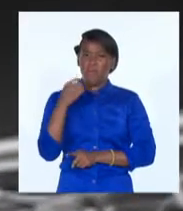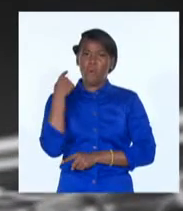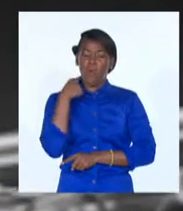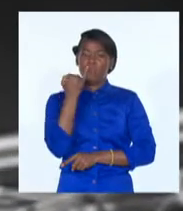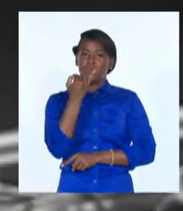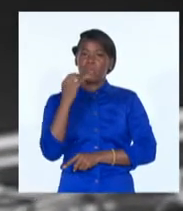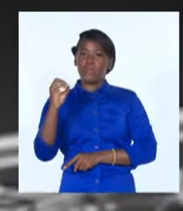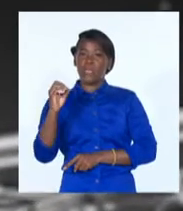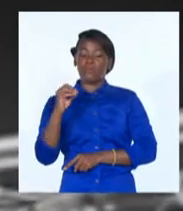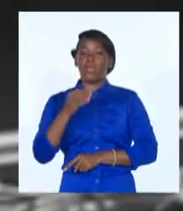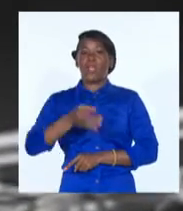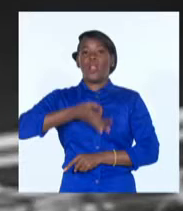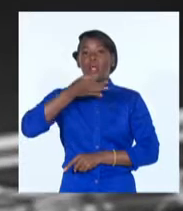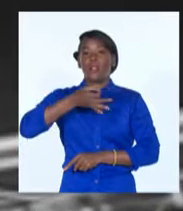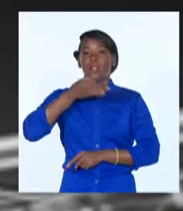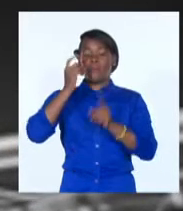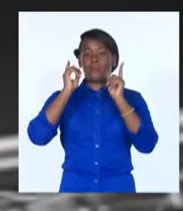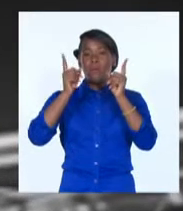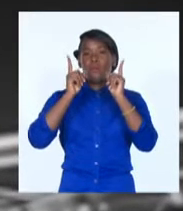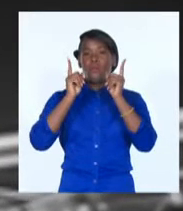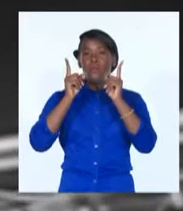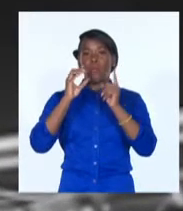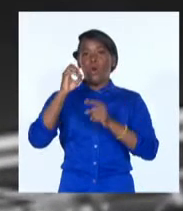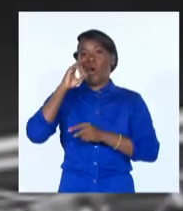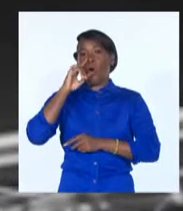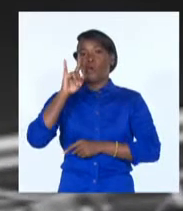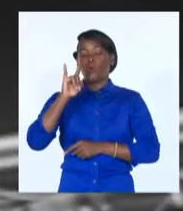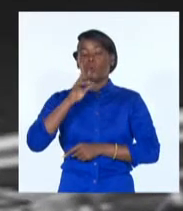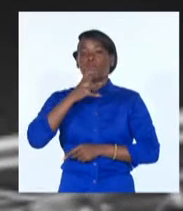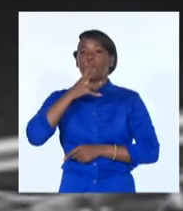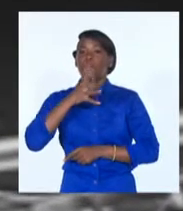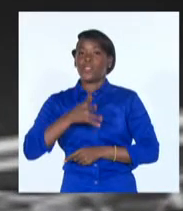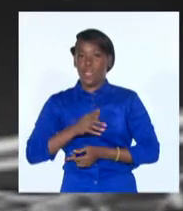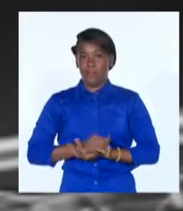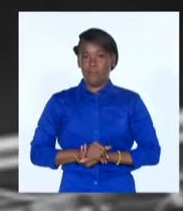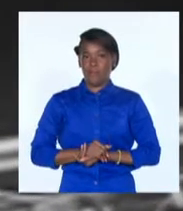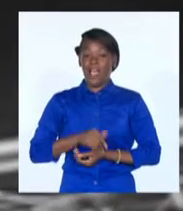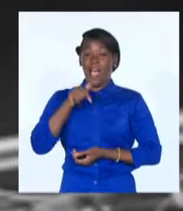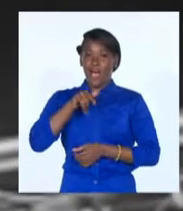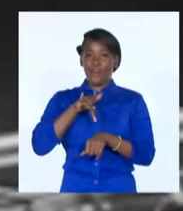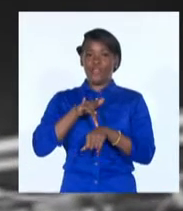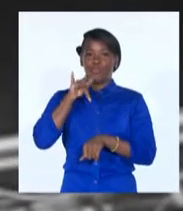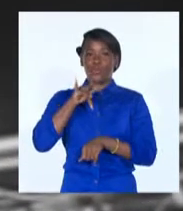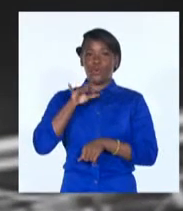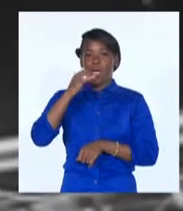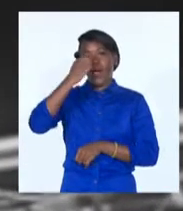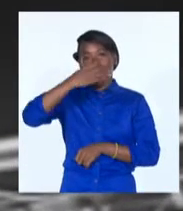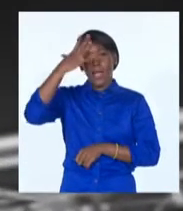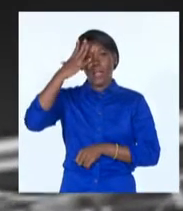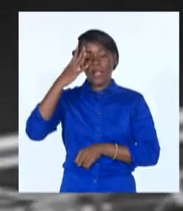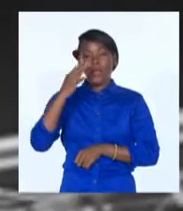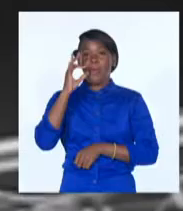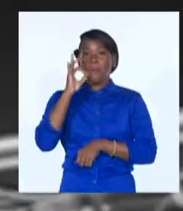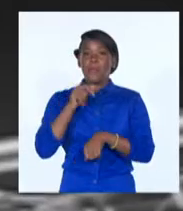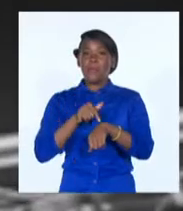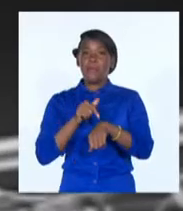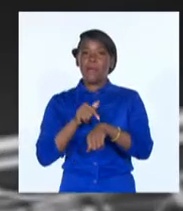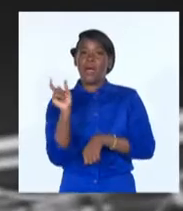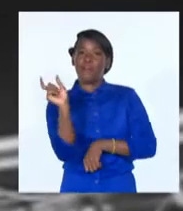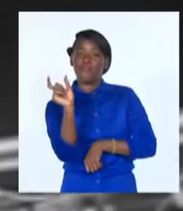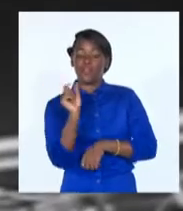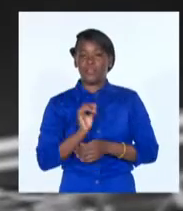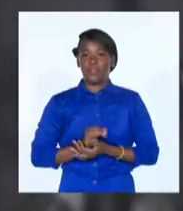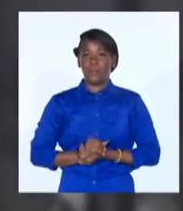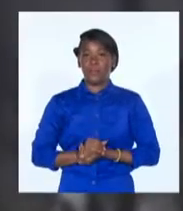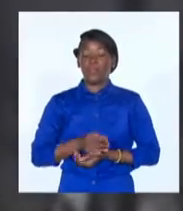que se han pronunciado en Naciones Unidas, el entonces primer ministro cubano dijo las verdades que hasta ese momento nadie había expresado